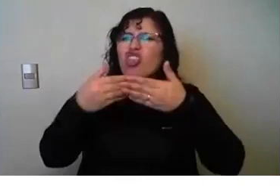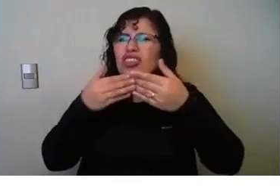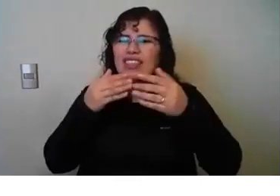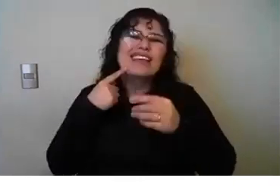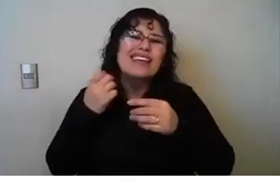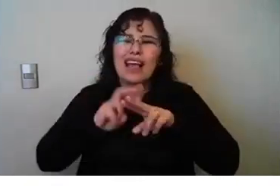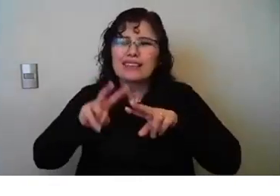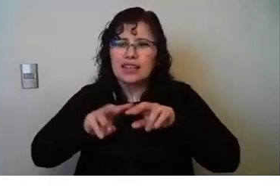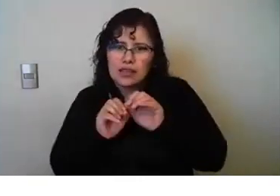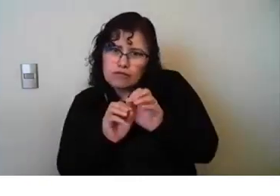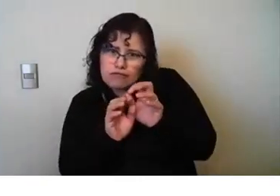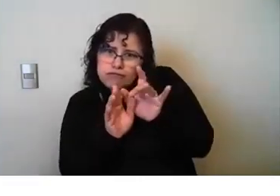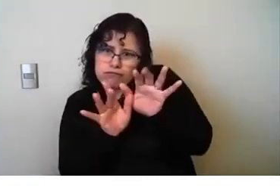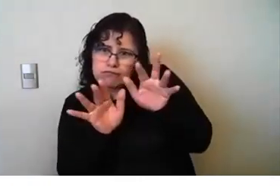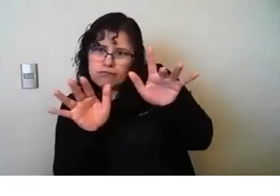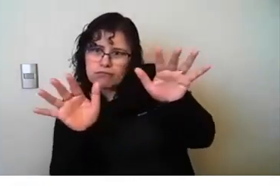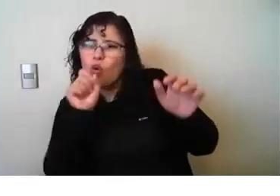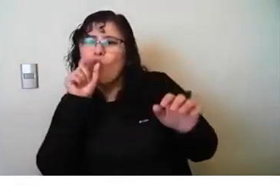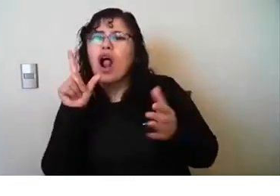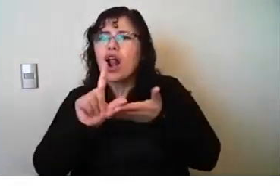más adelante, que son los territorios